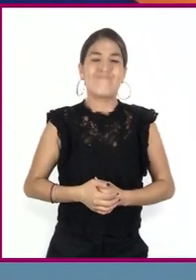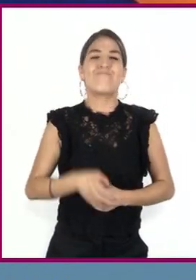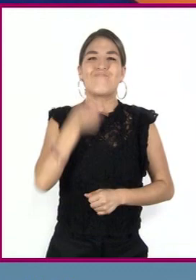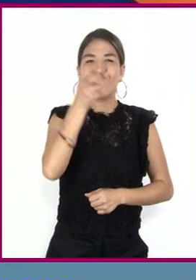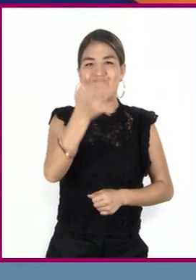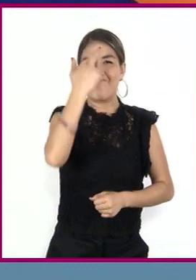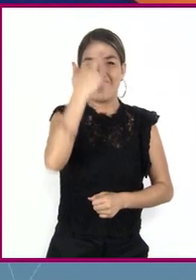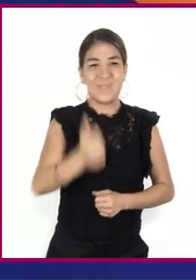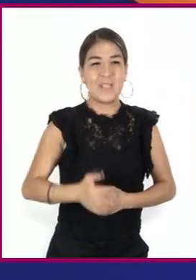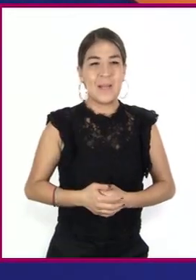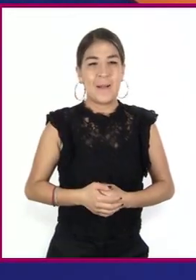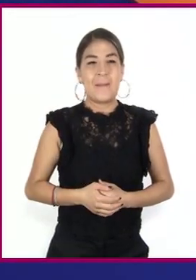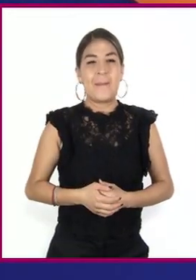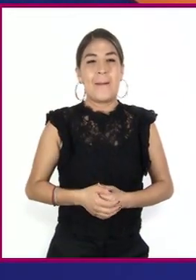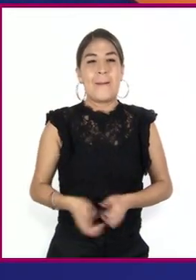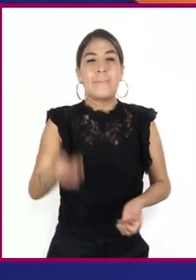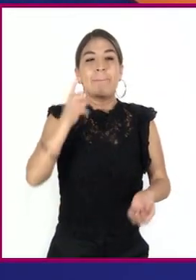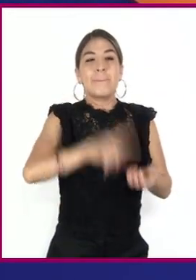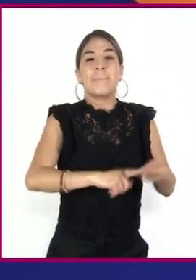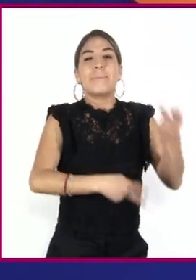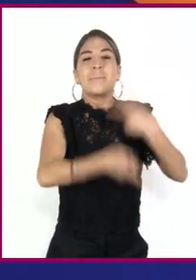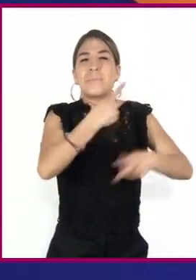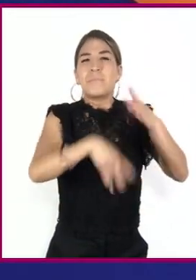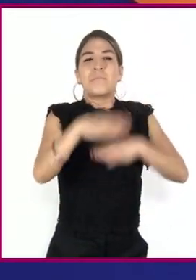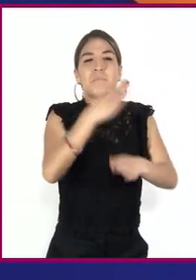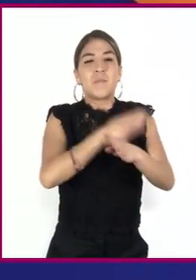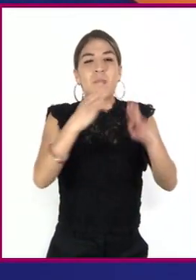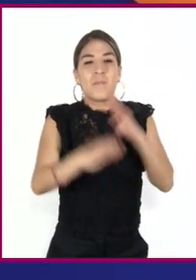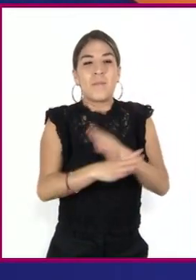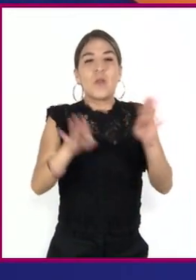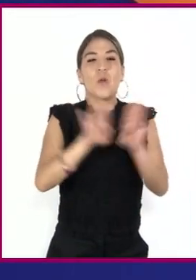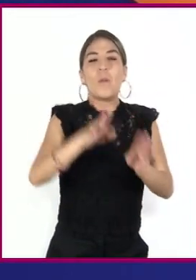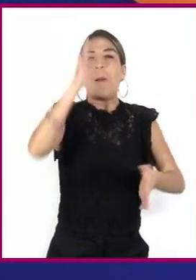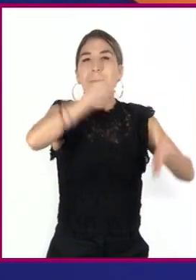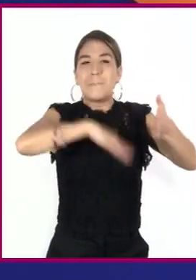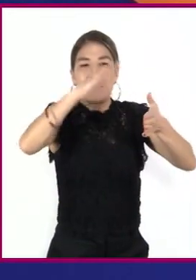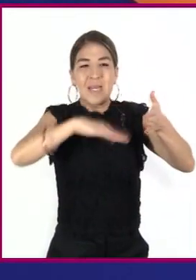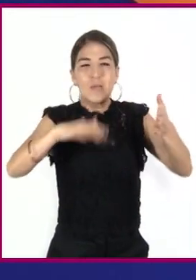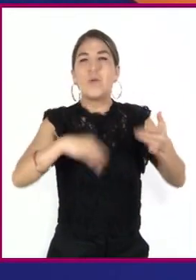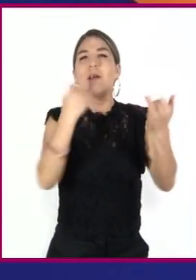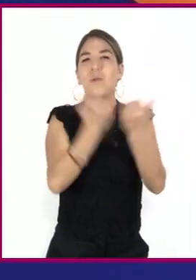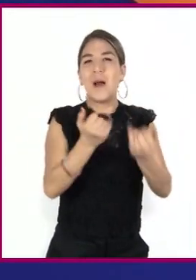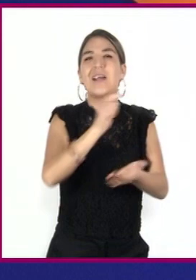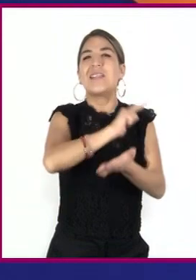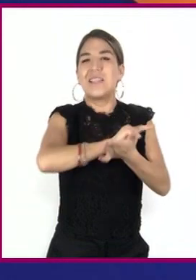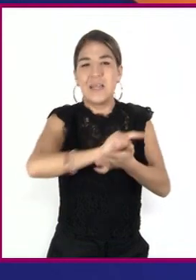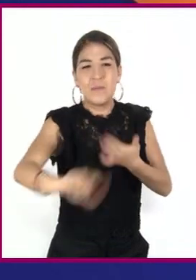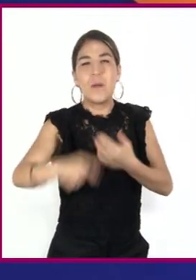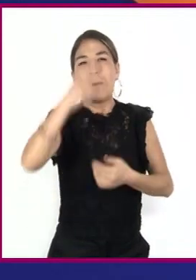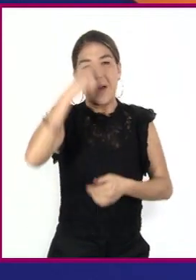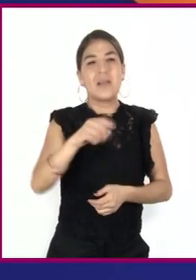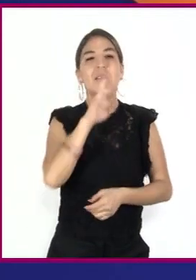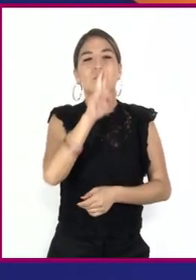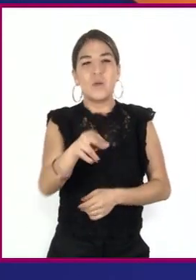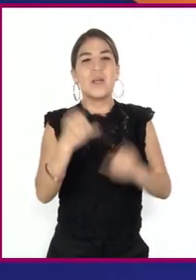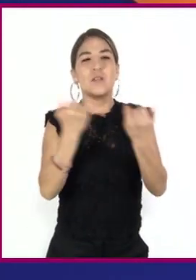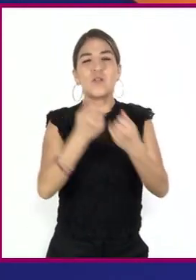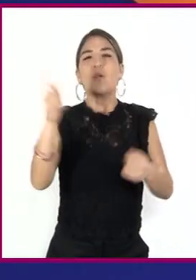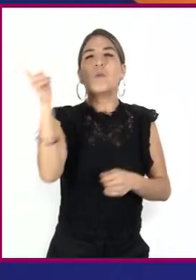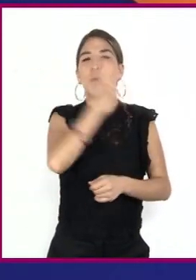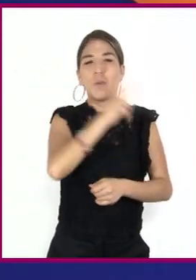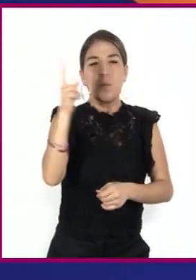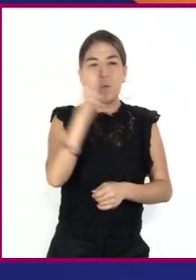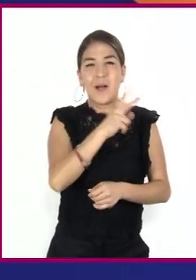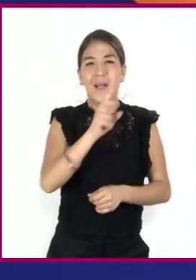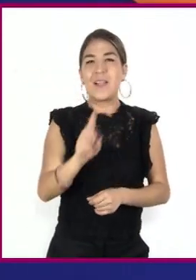Efectivamente, las procedentes de aislantes, recubrimientos y pinturas, así como los resultantes del proceso de respiración,